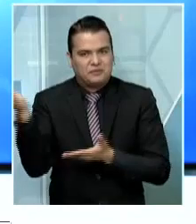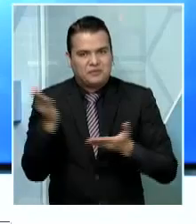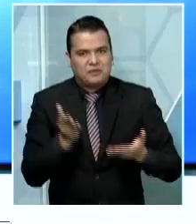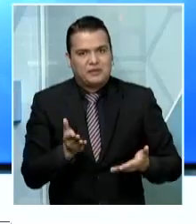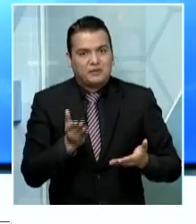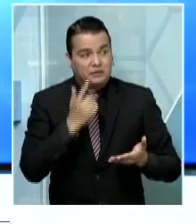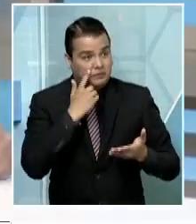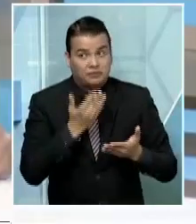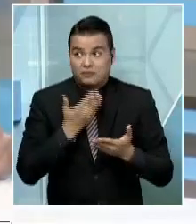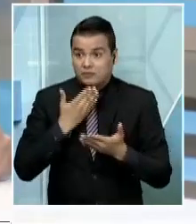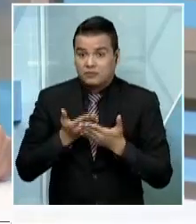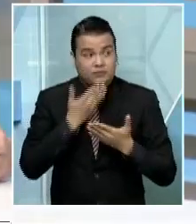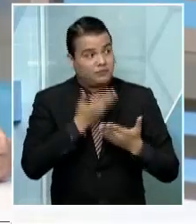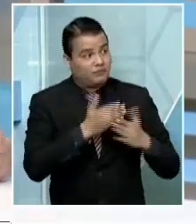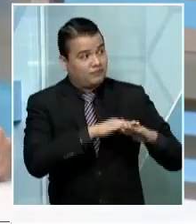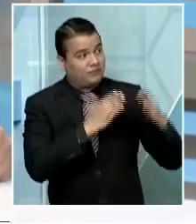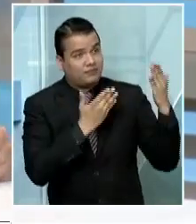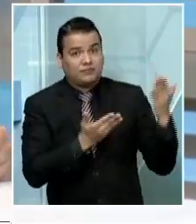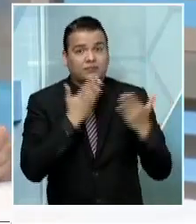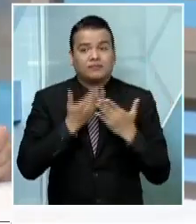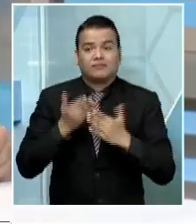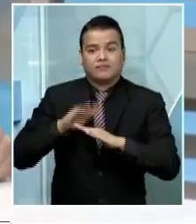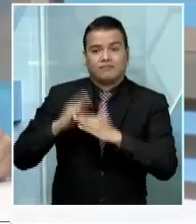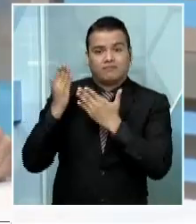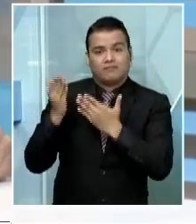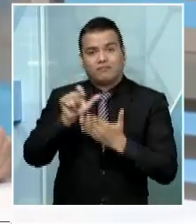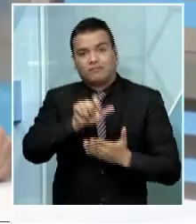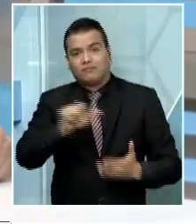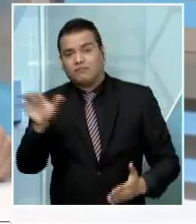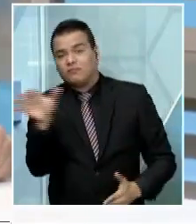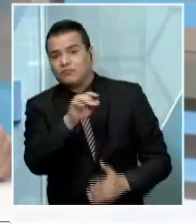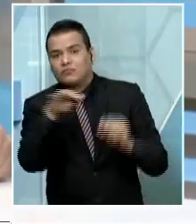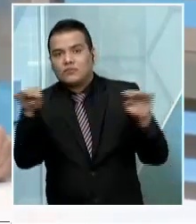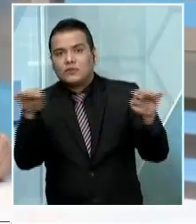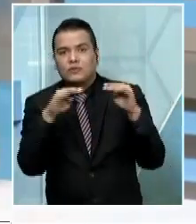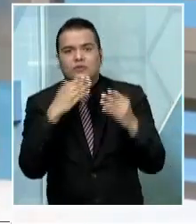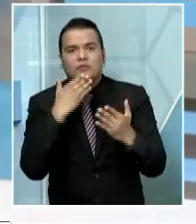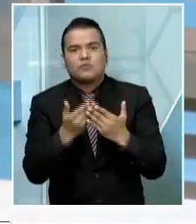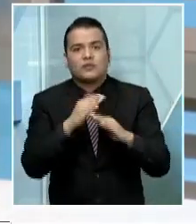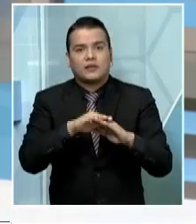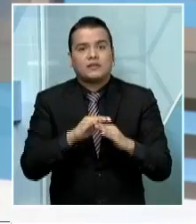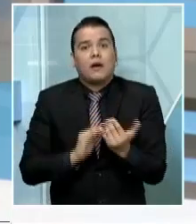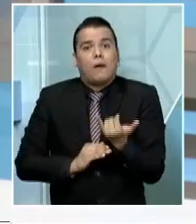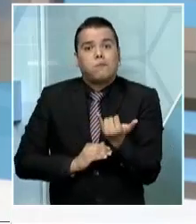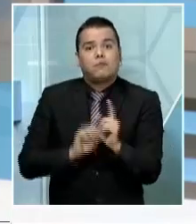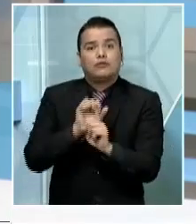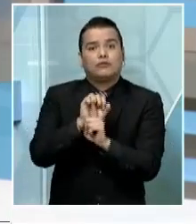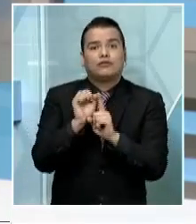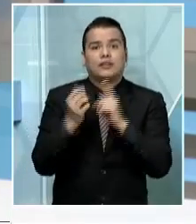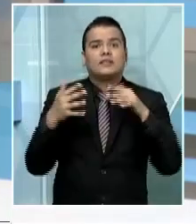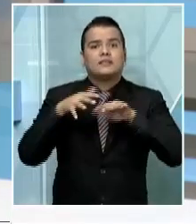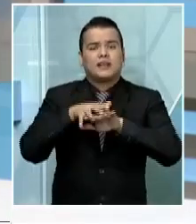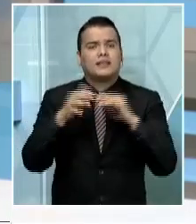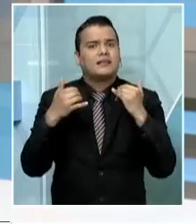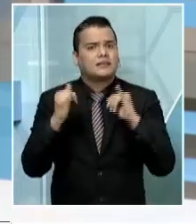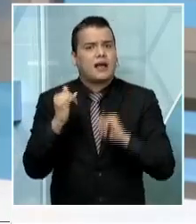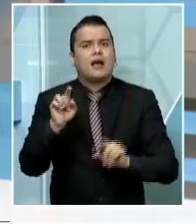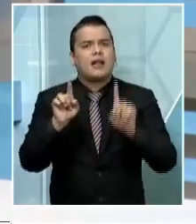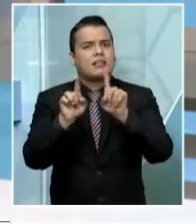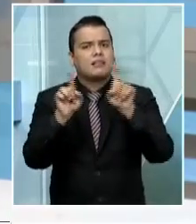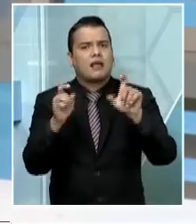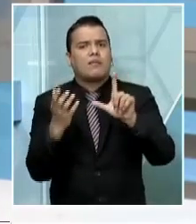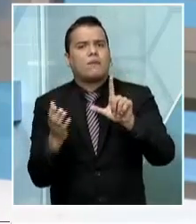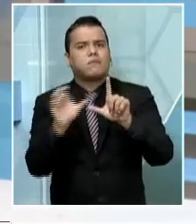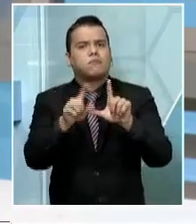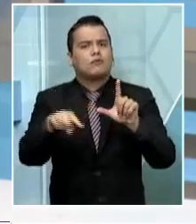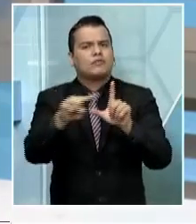www.90minutos.co. Lorena, muy buenas tardes. Muy buenas tardes, Soto, y muy buenas tardes para todos nuestros televidentes. Desde este momento, nuestras redes sociales están disponibles para